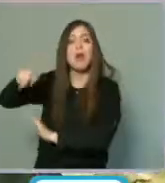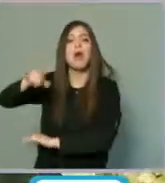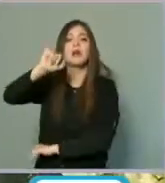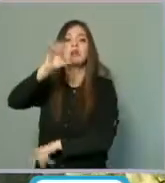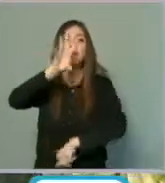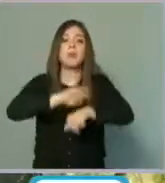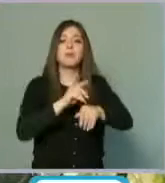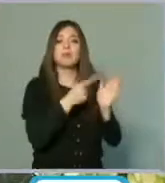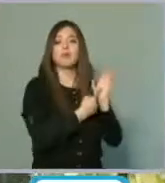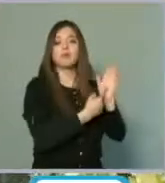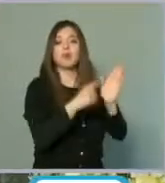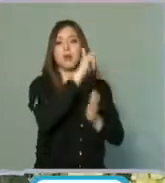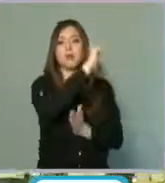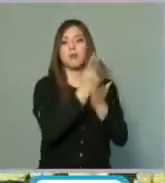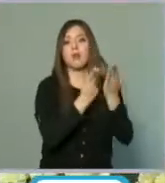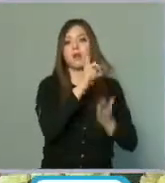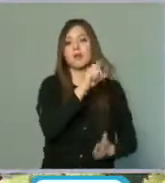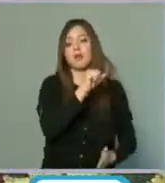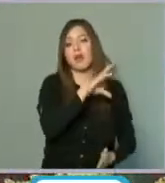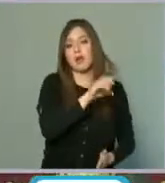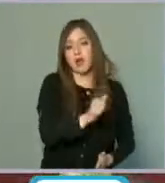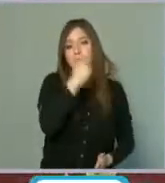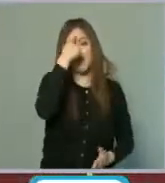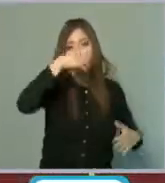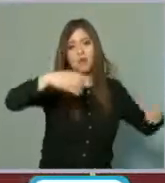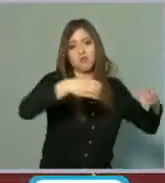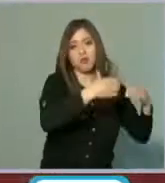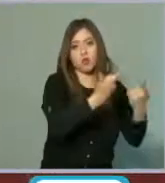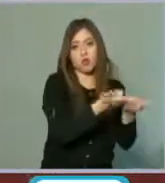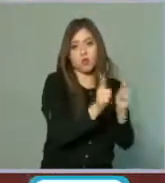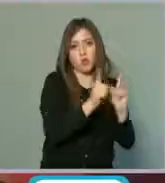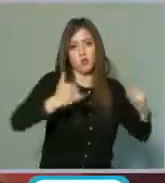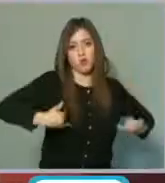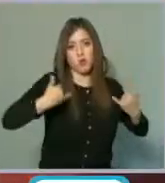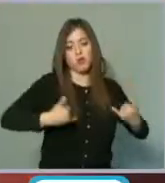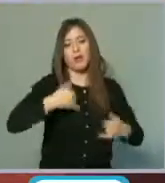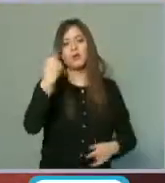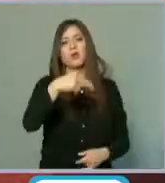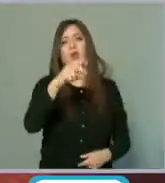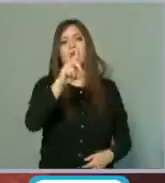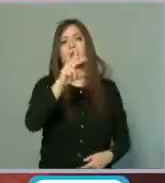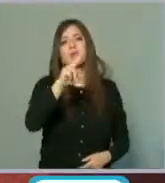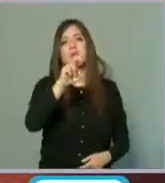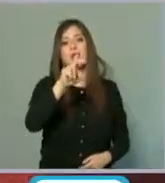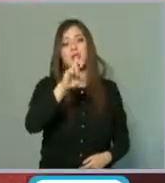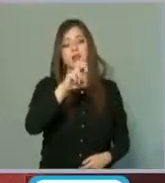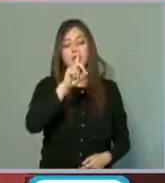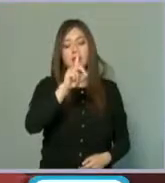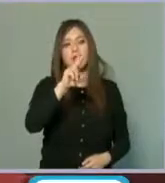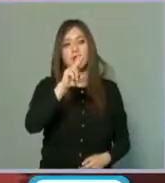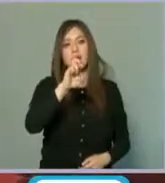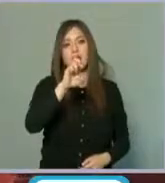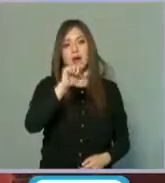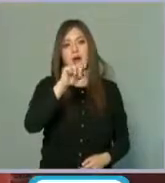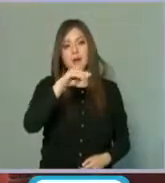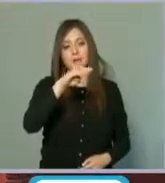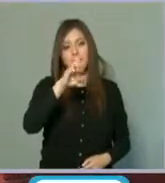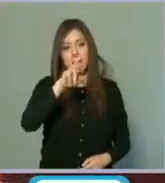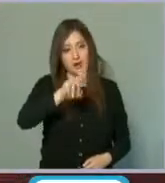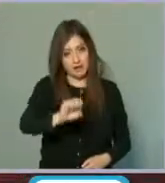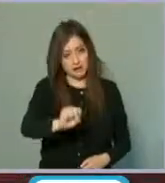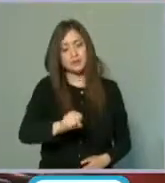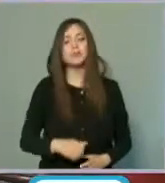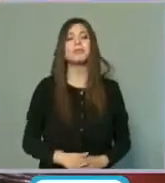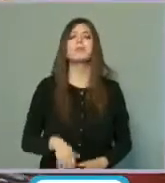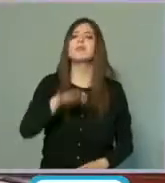los Dreamers. Este es un tema político también, no solo es un tema legal. Claro, estos cambios de ánimo o de